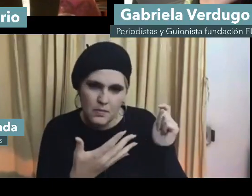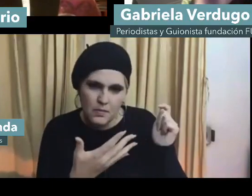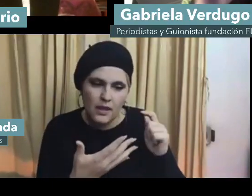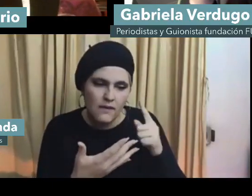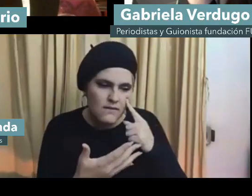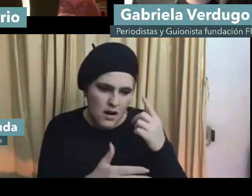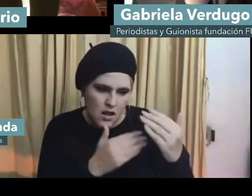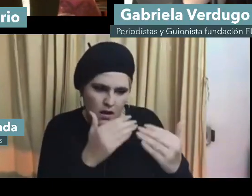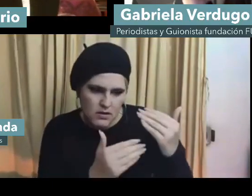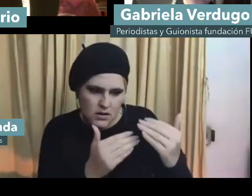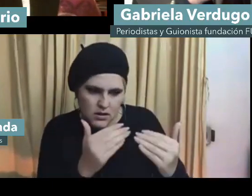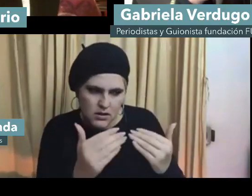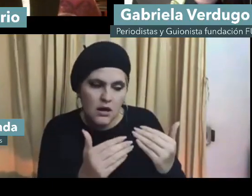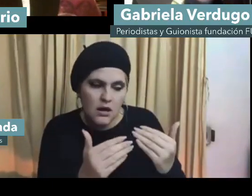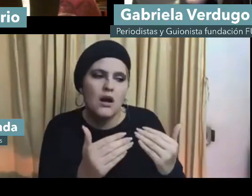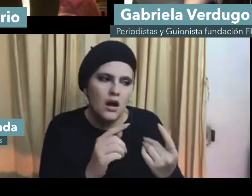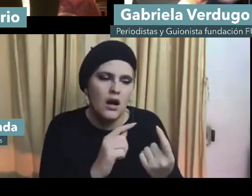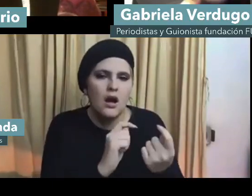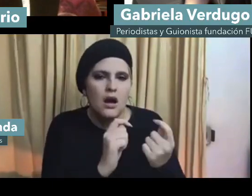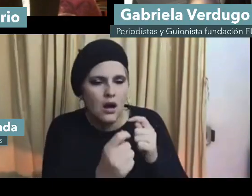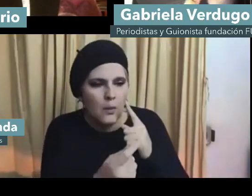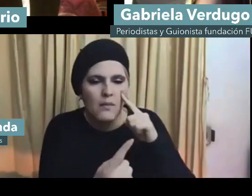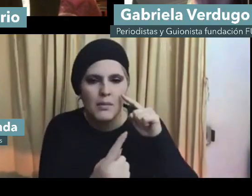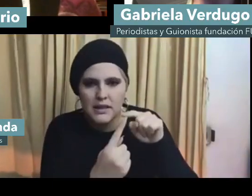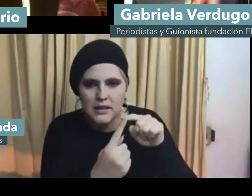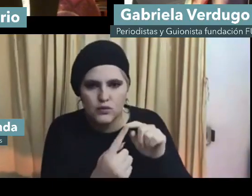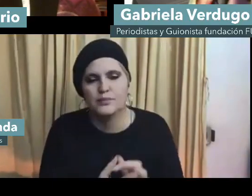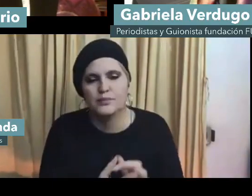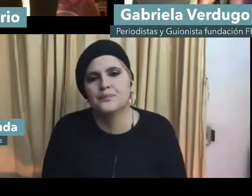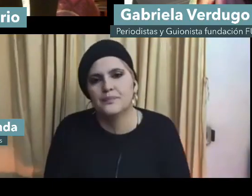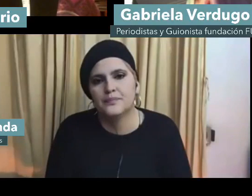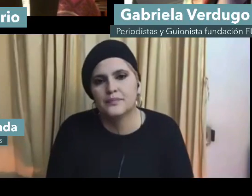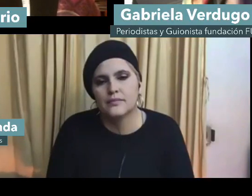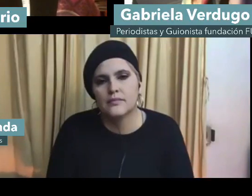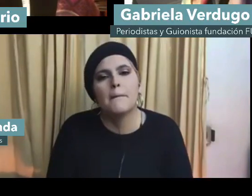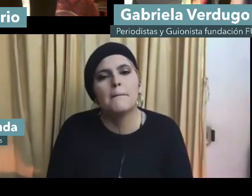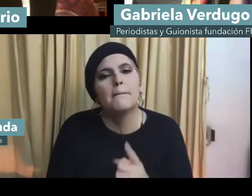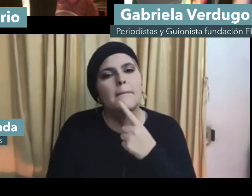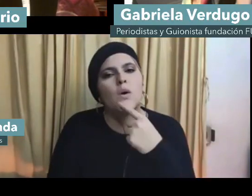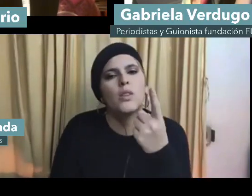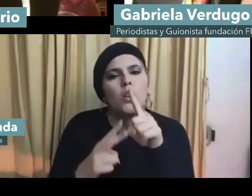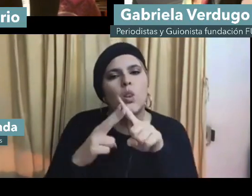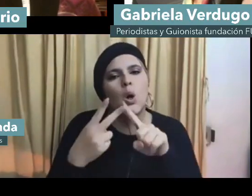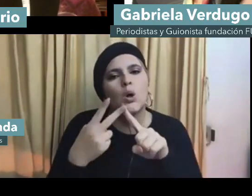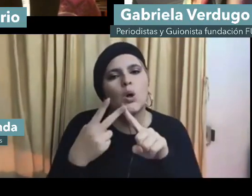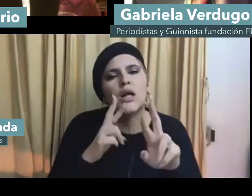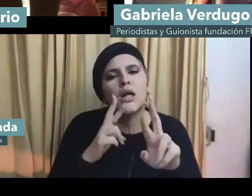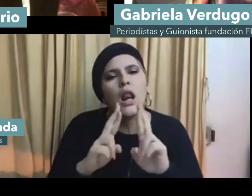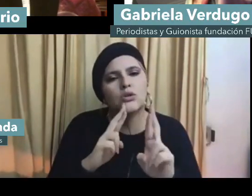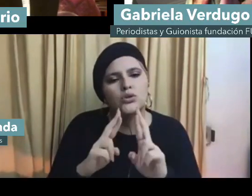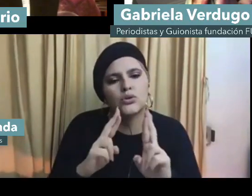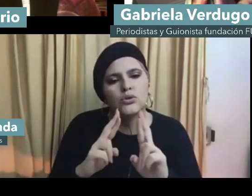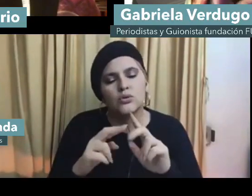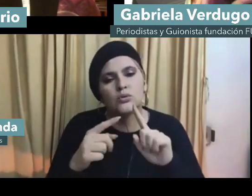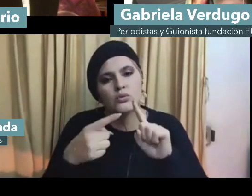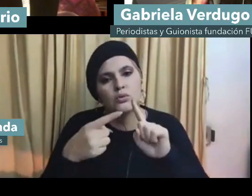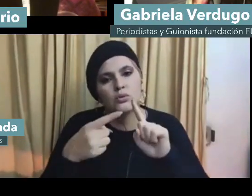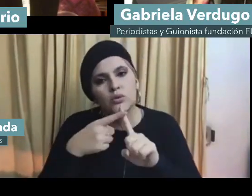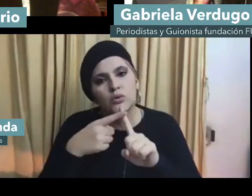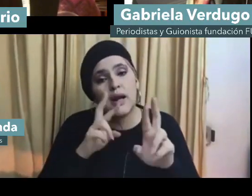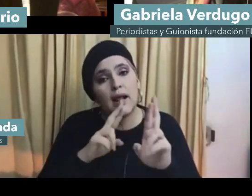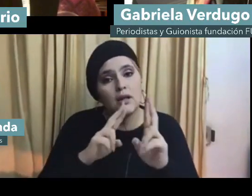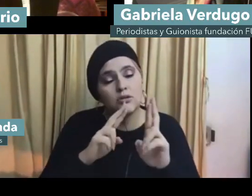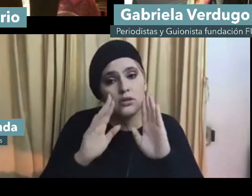Nos consultan sobre dos escenarios posibles de relaciones. Una, si existiría relación entre autismo y epilepsia